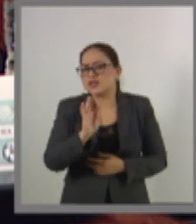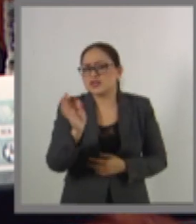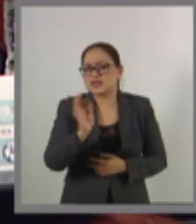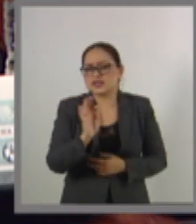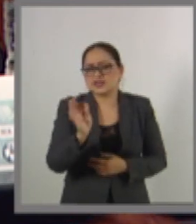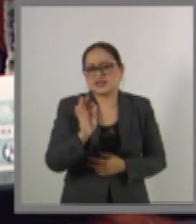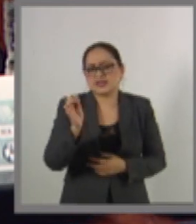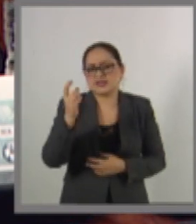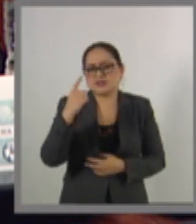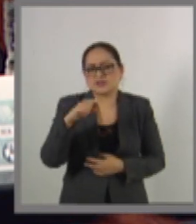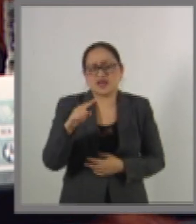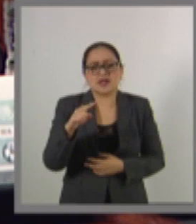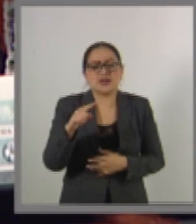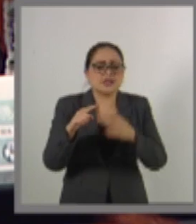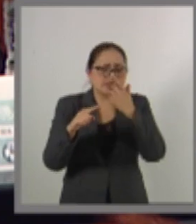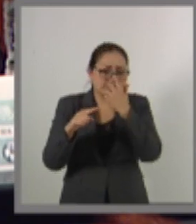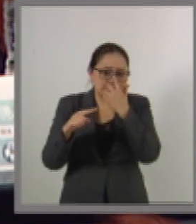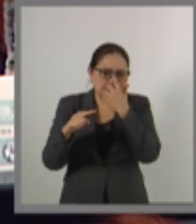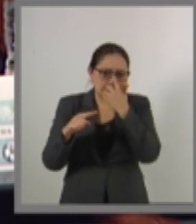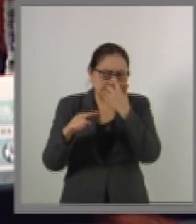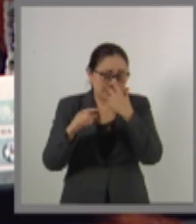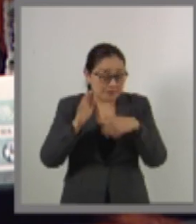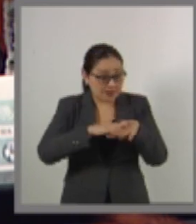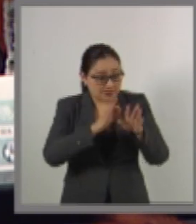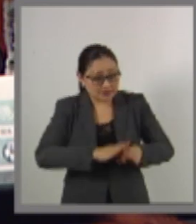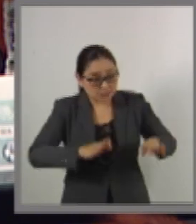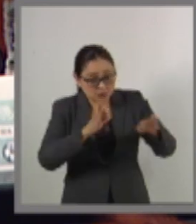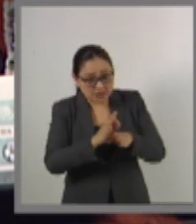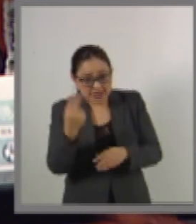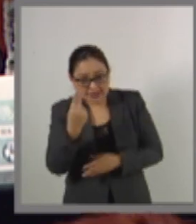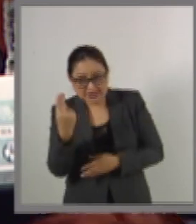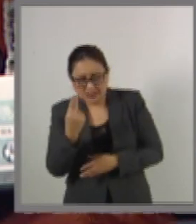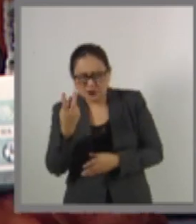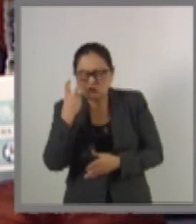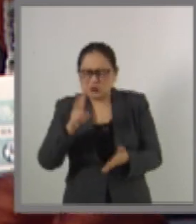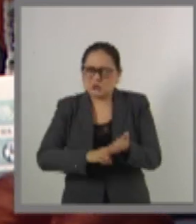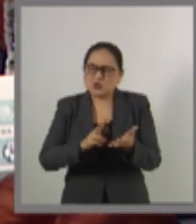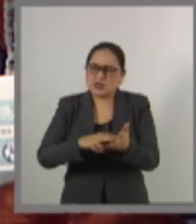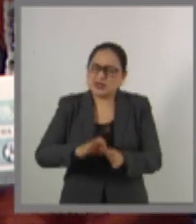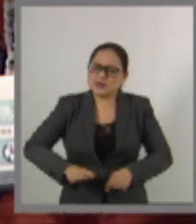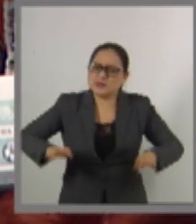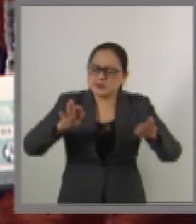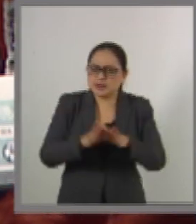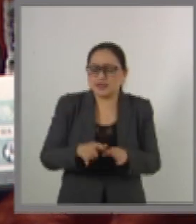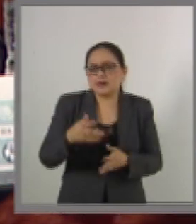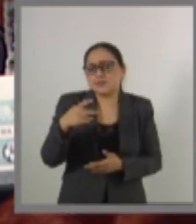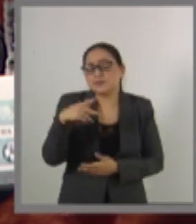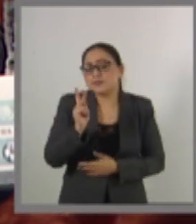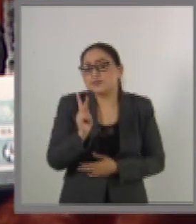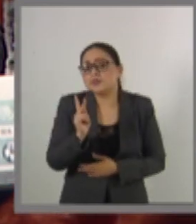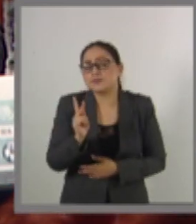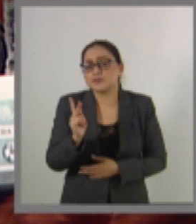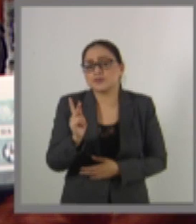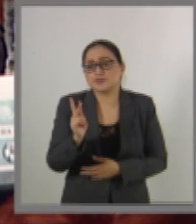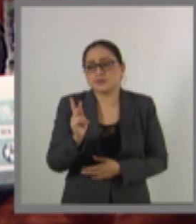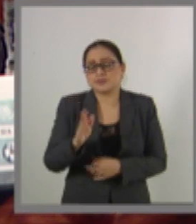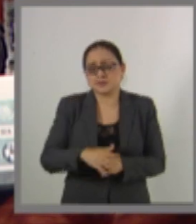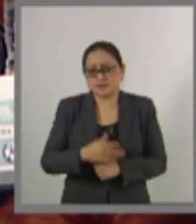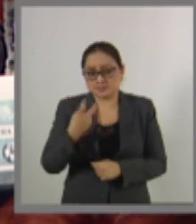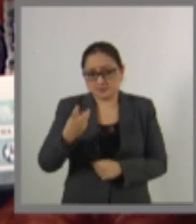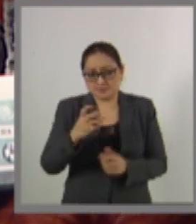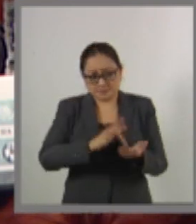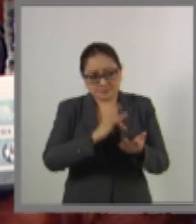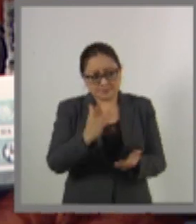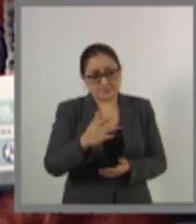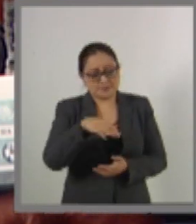en pluralidad, cada vez más necesarios, yo diría indispensables. Por eso quiero agradecerte,